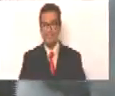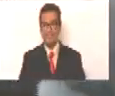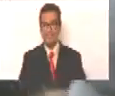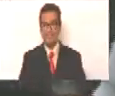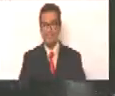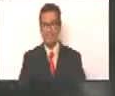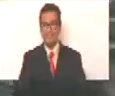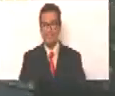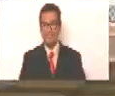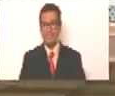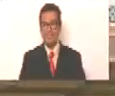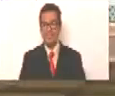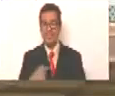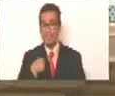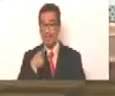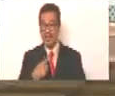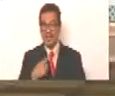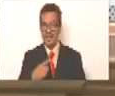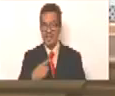Pedro se lo tiró a fondo blanco.